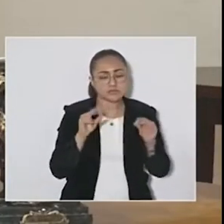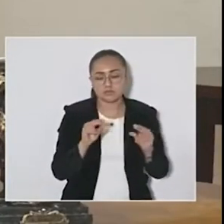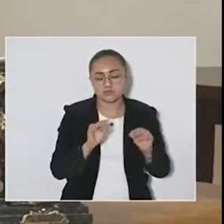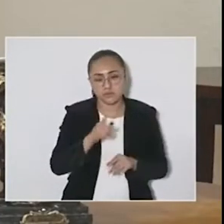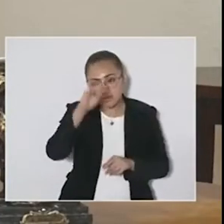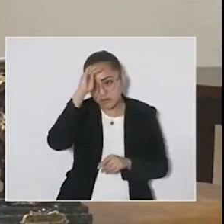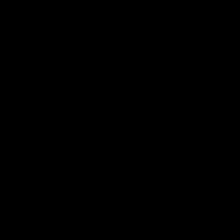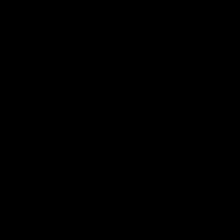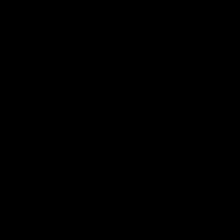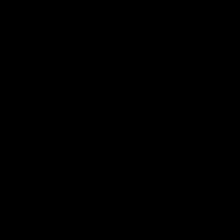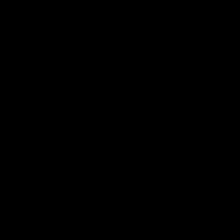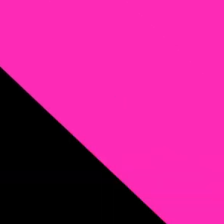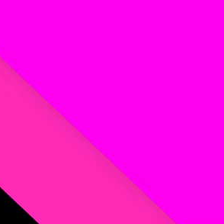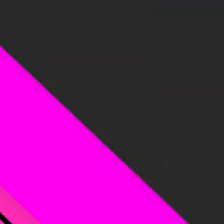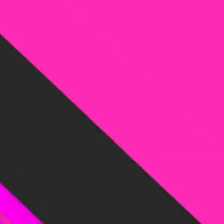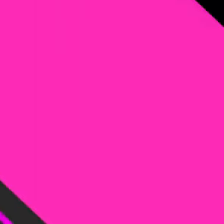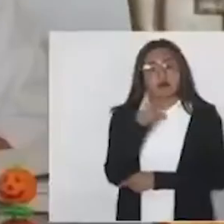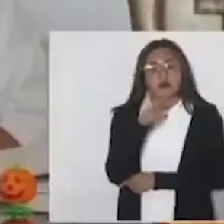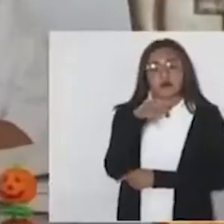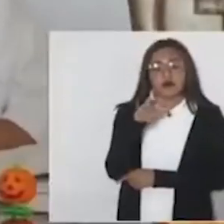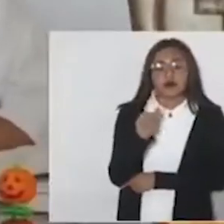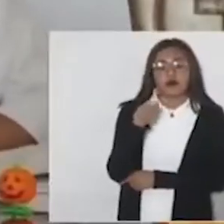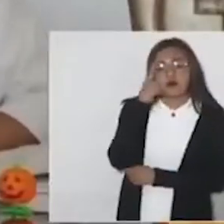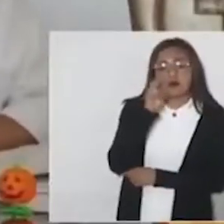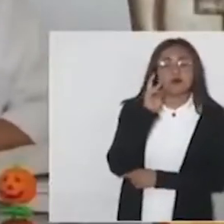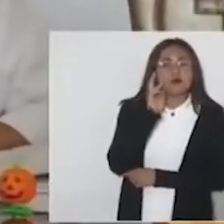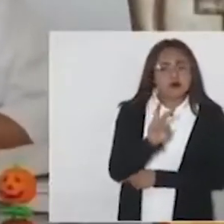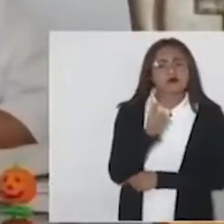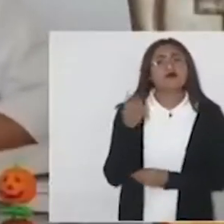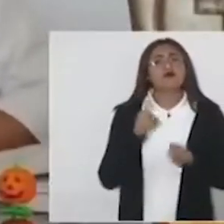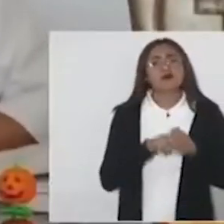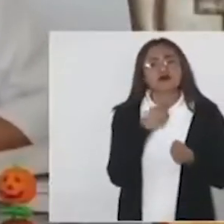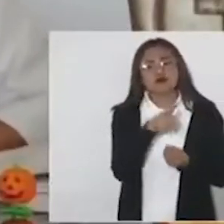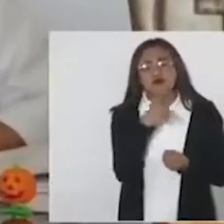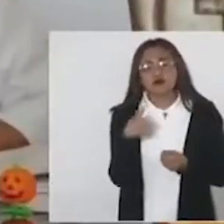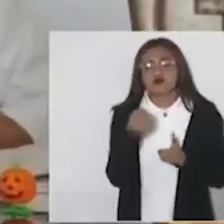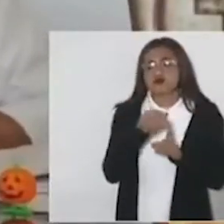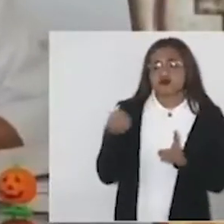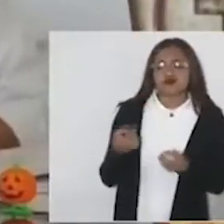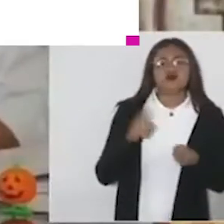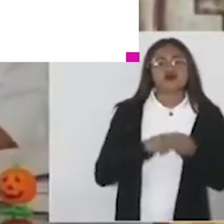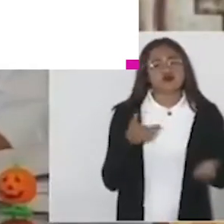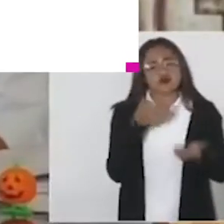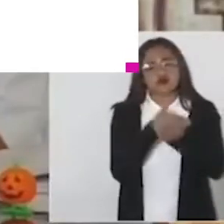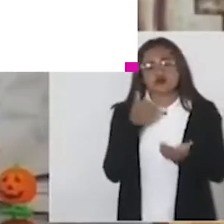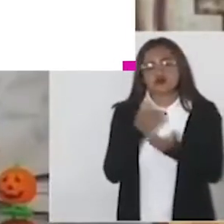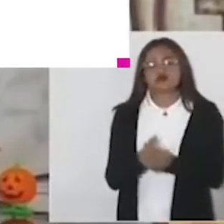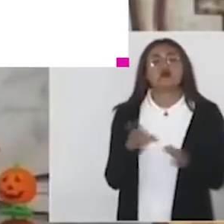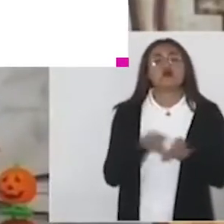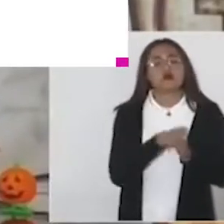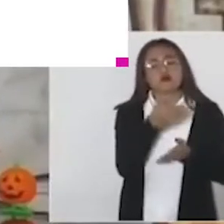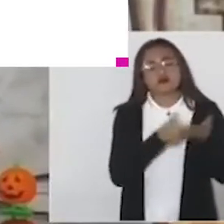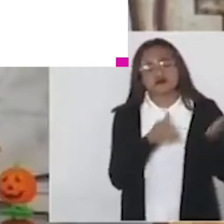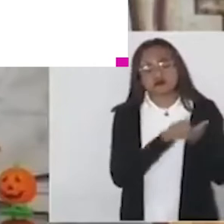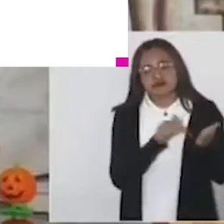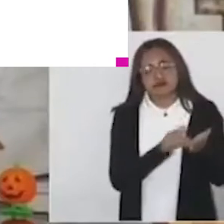Melitón Lozano Pérez. El secretario de Salud de Puebla, José Antonio Martínez García, anunció que